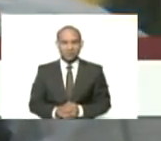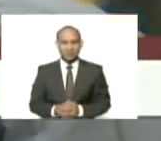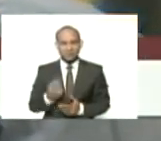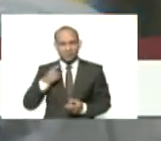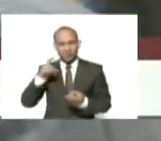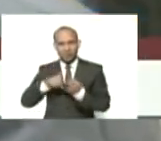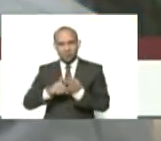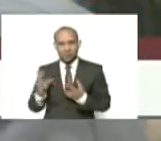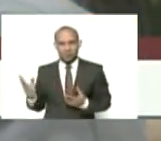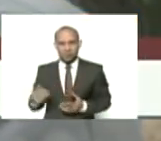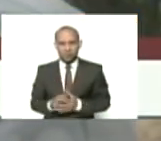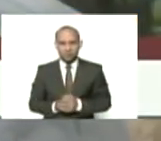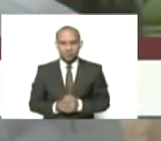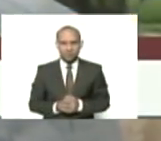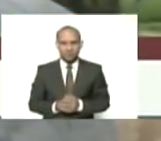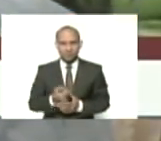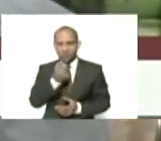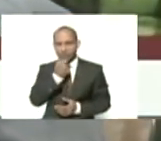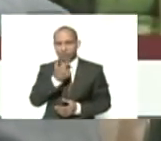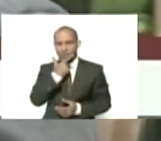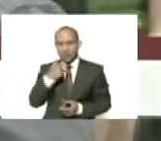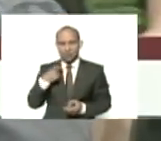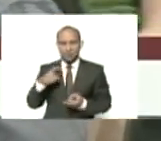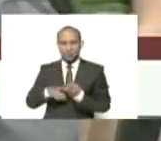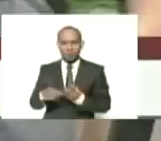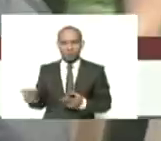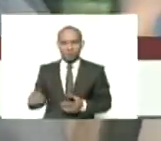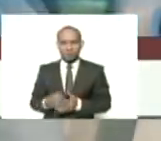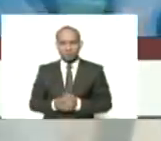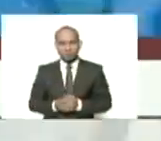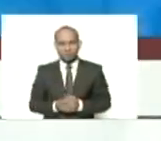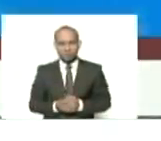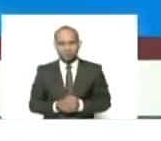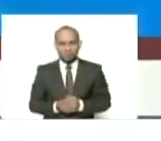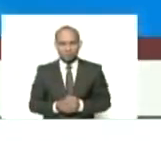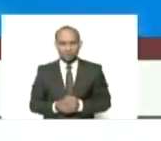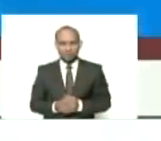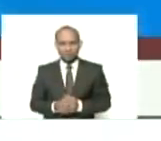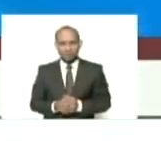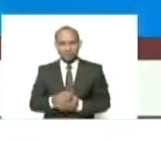Silita. Silita es bonita, ¿verdad? ¿Ah?